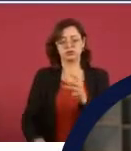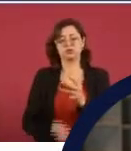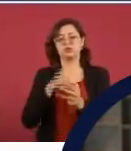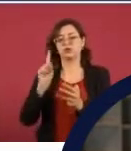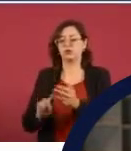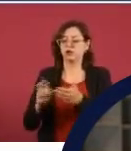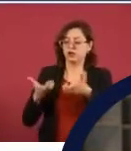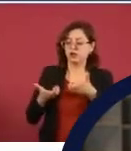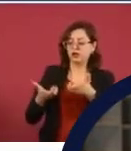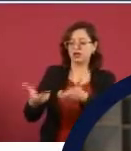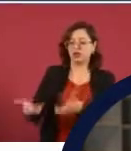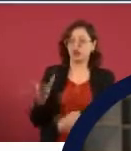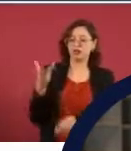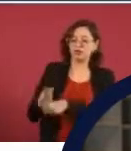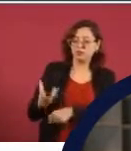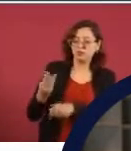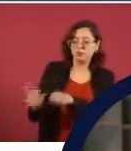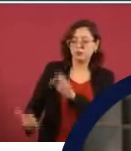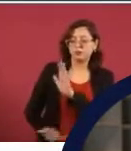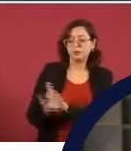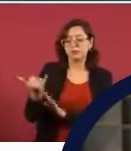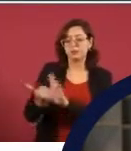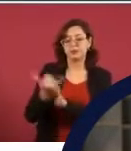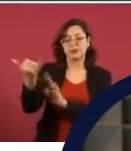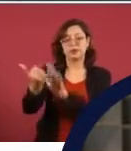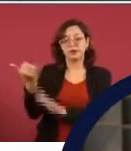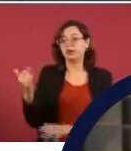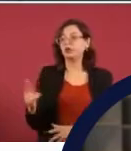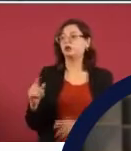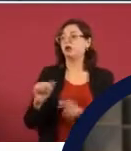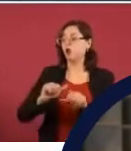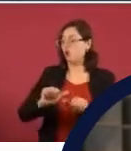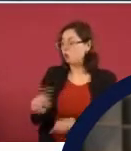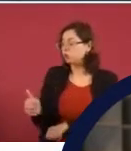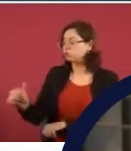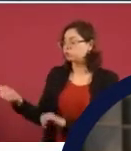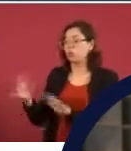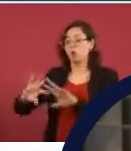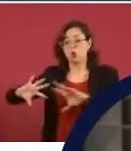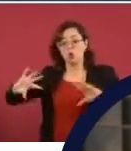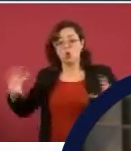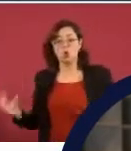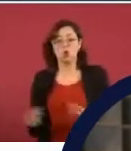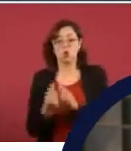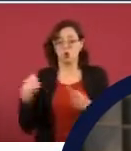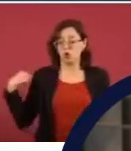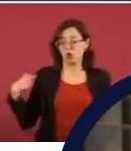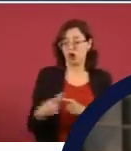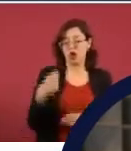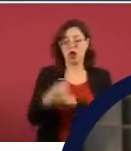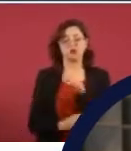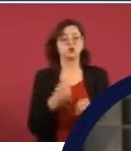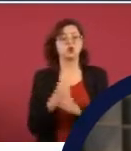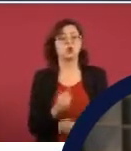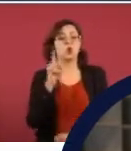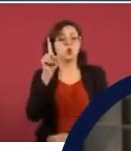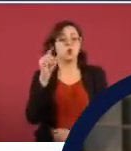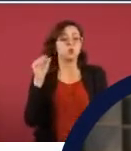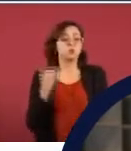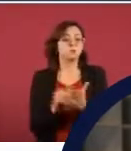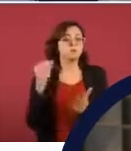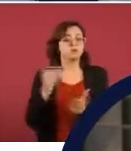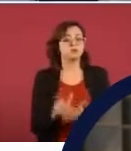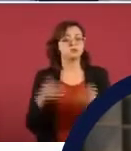posible que se crezca algo más que el 0%, pero desde luego difícilmente llegar al 4%. Y ahora resulta que el